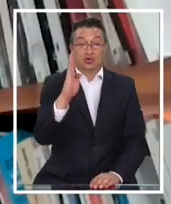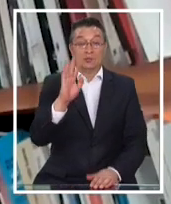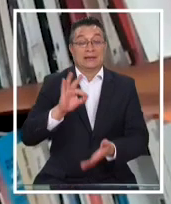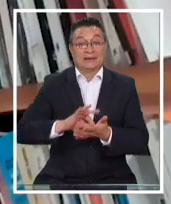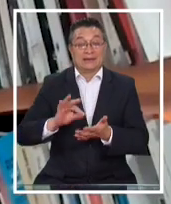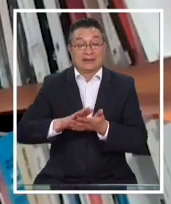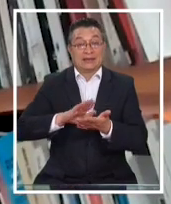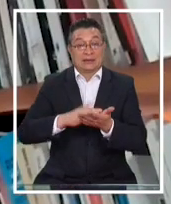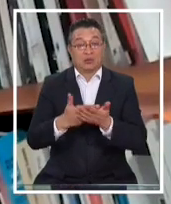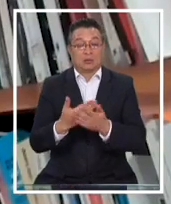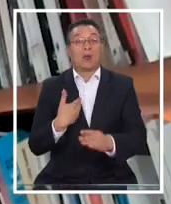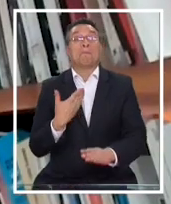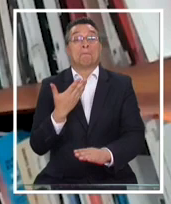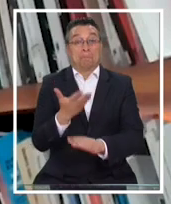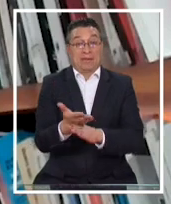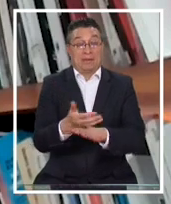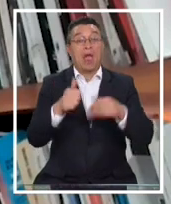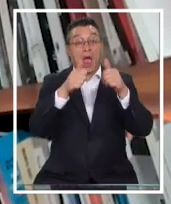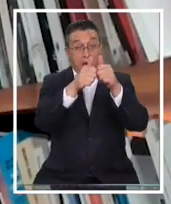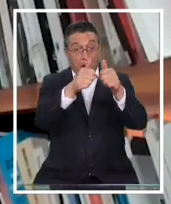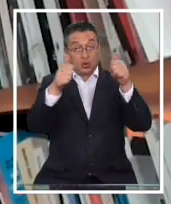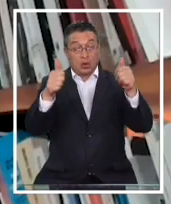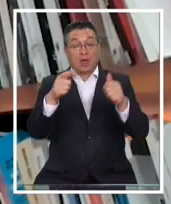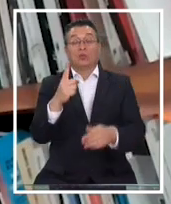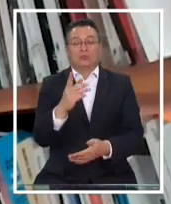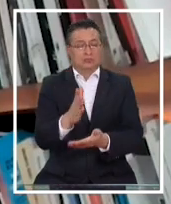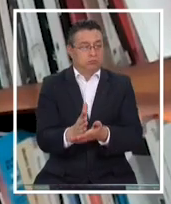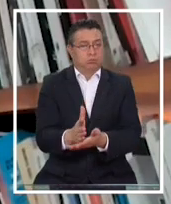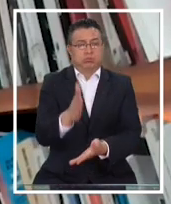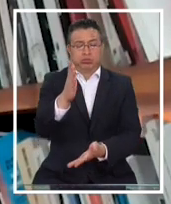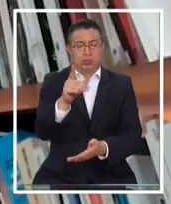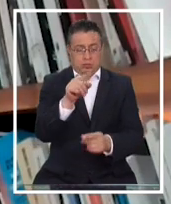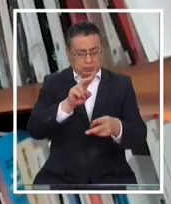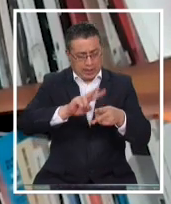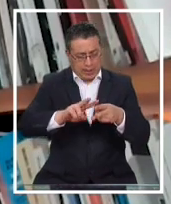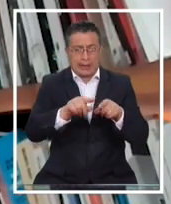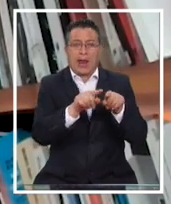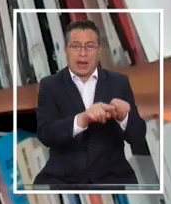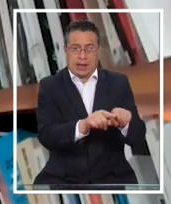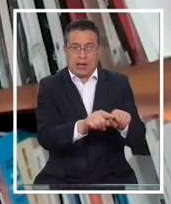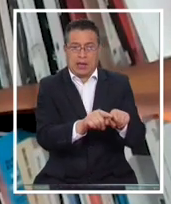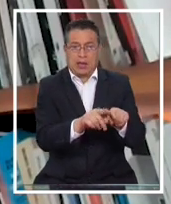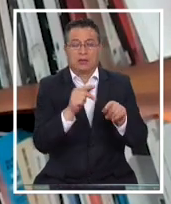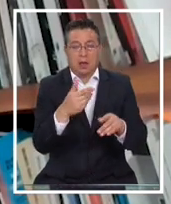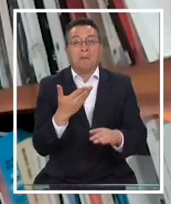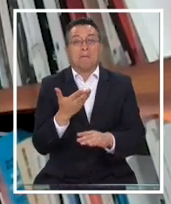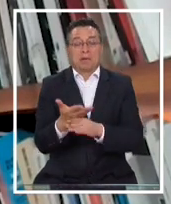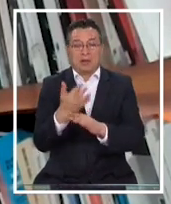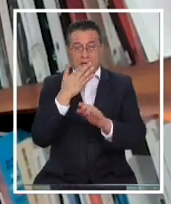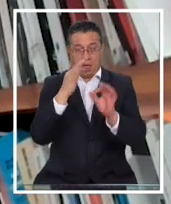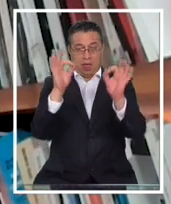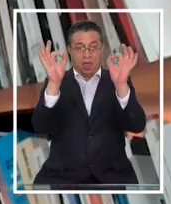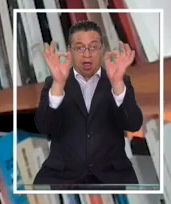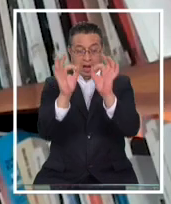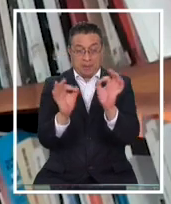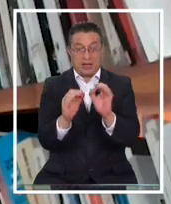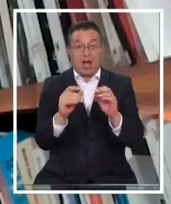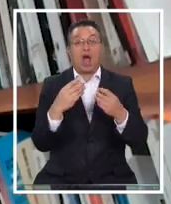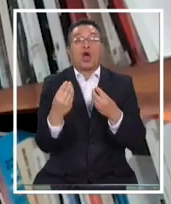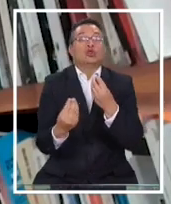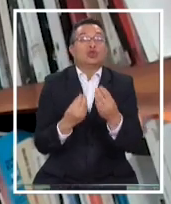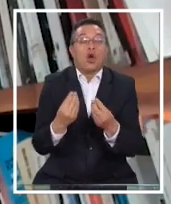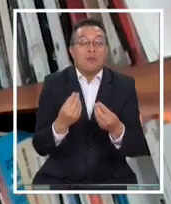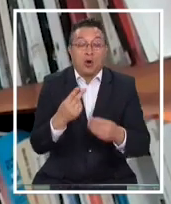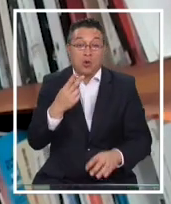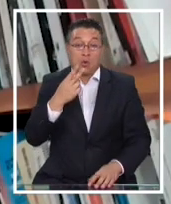y exigir a la autoridad que de una vez por todas repare esto, que le pida excusa a la sociedad, que explique cómo